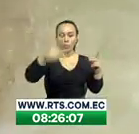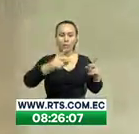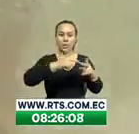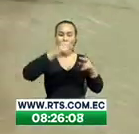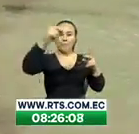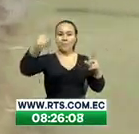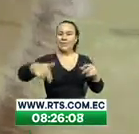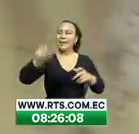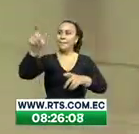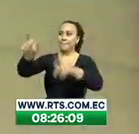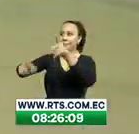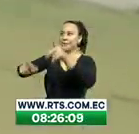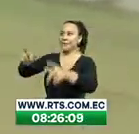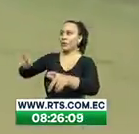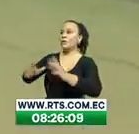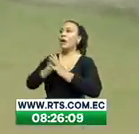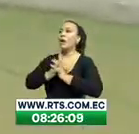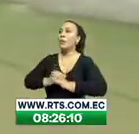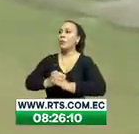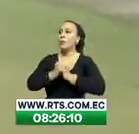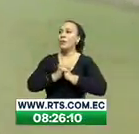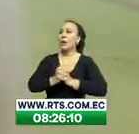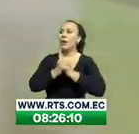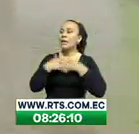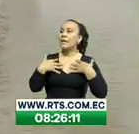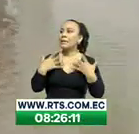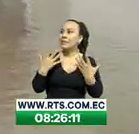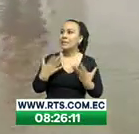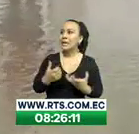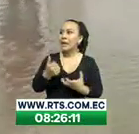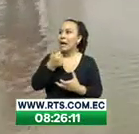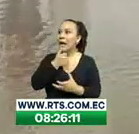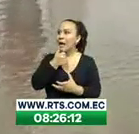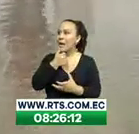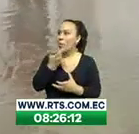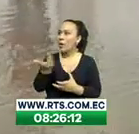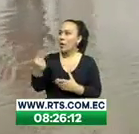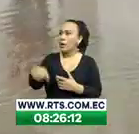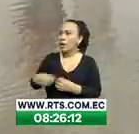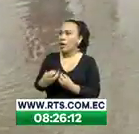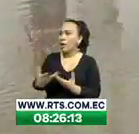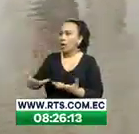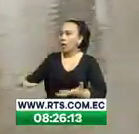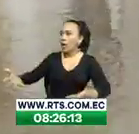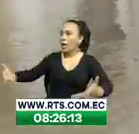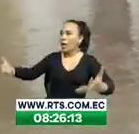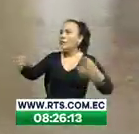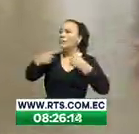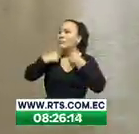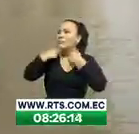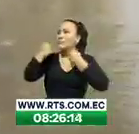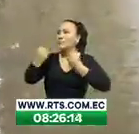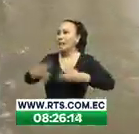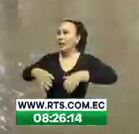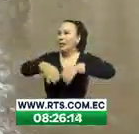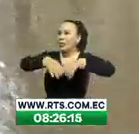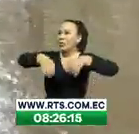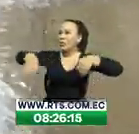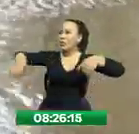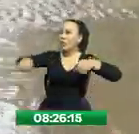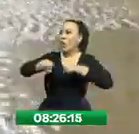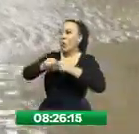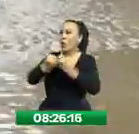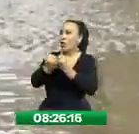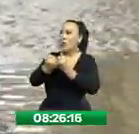los habitantes claman por el líquido vital, mientras que en este sector de Guayaquil el agua se